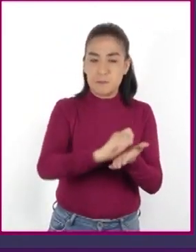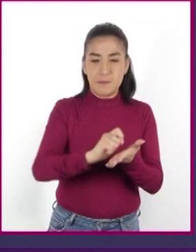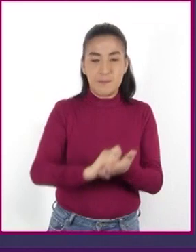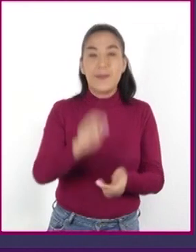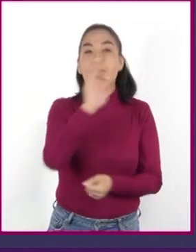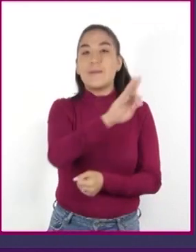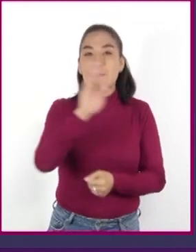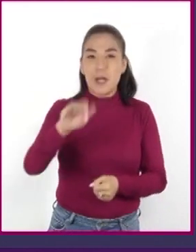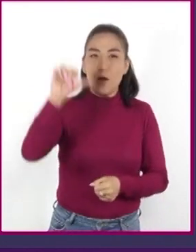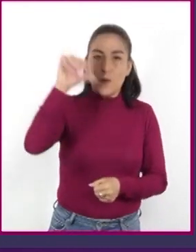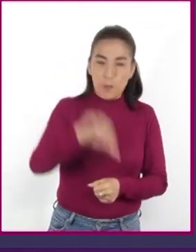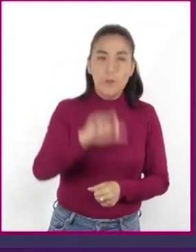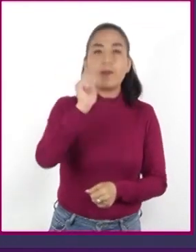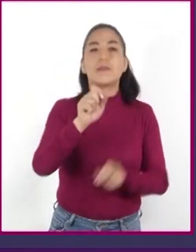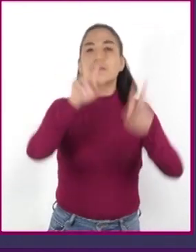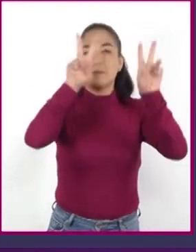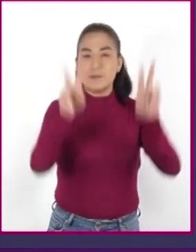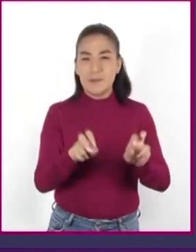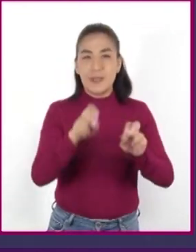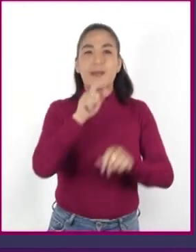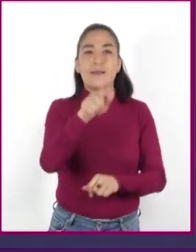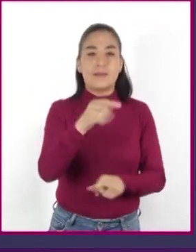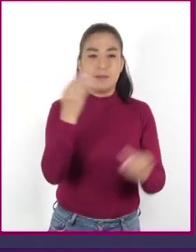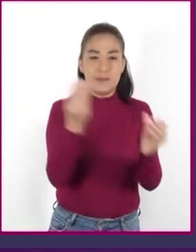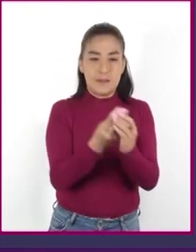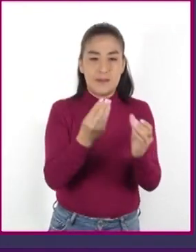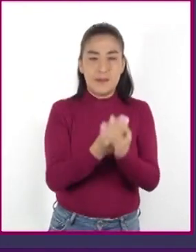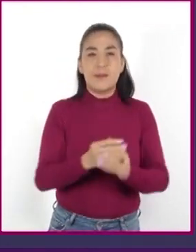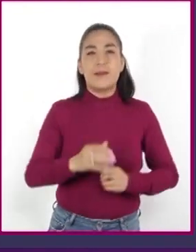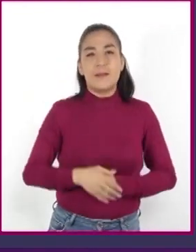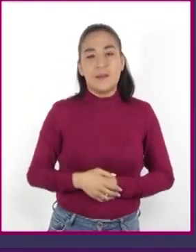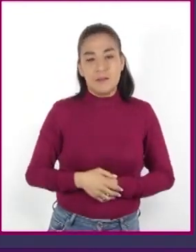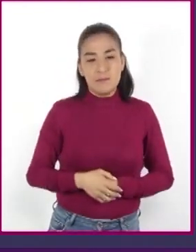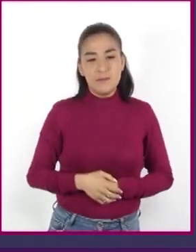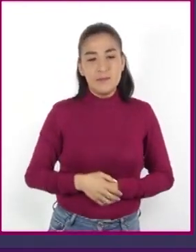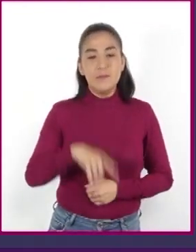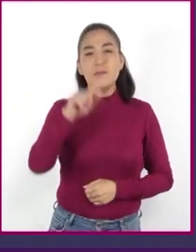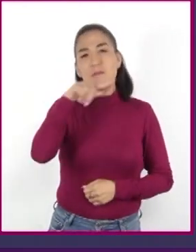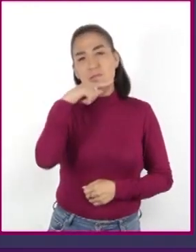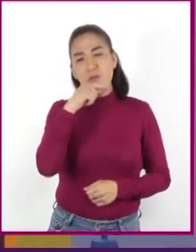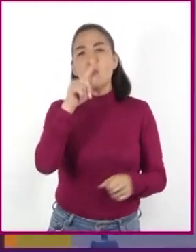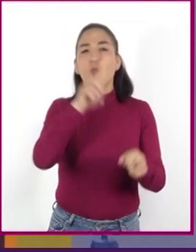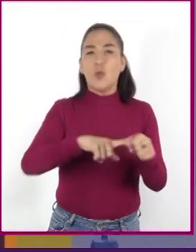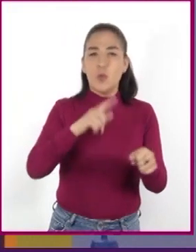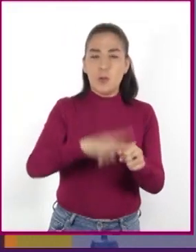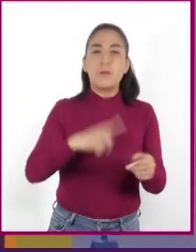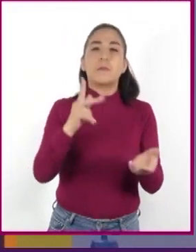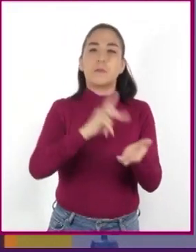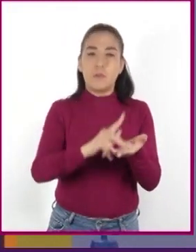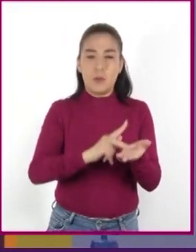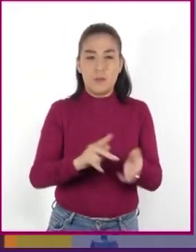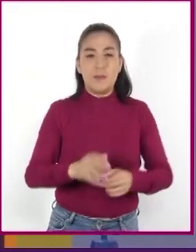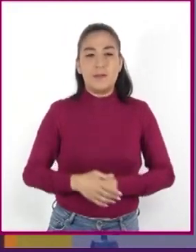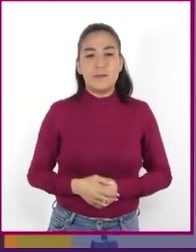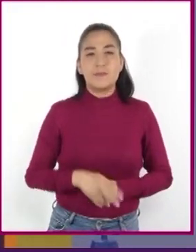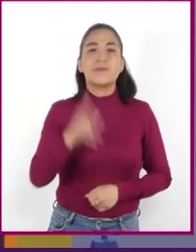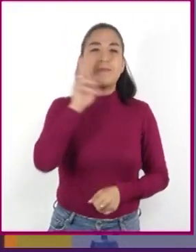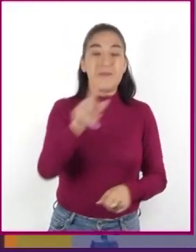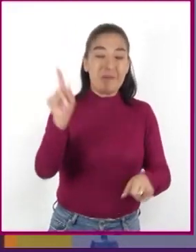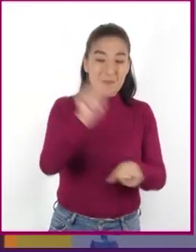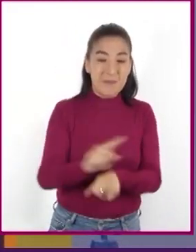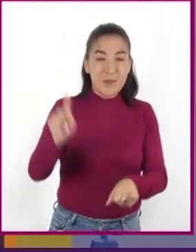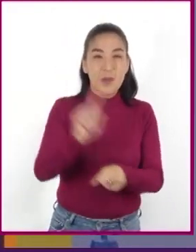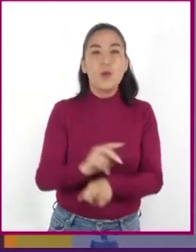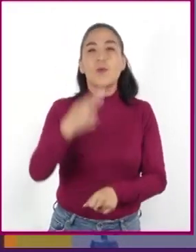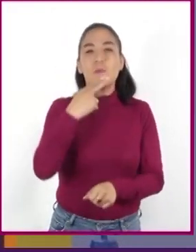la fecha y el título de nuestra sesión, lápiz, colores y bolígrafos. Diariamente usamos materiales